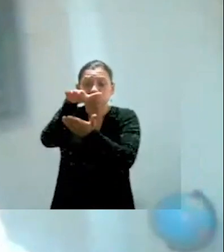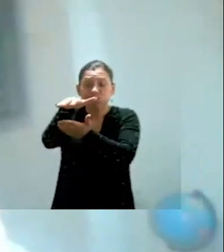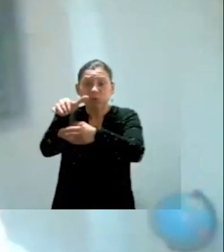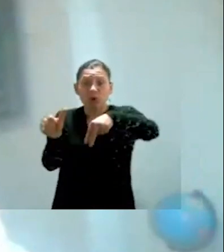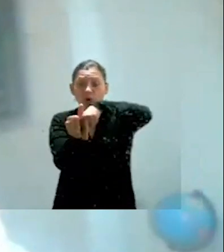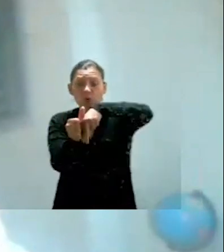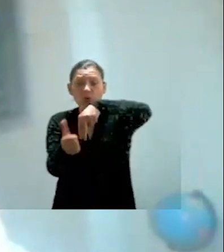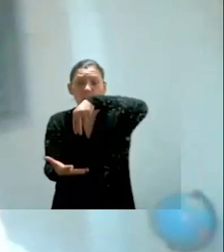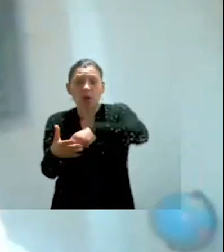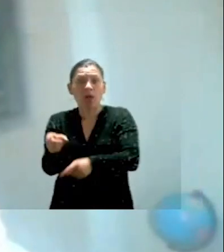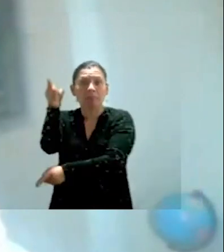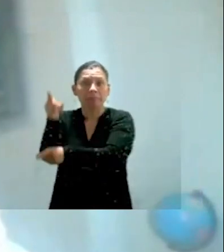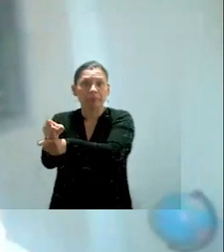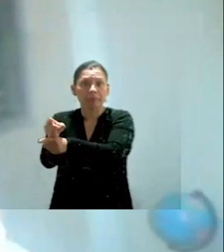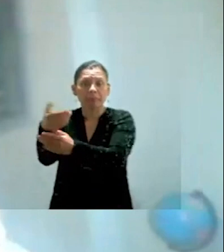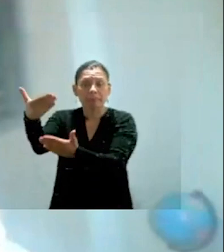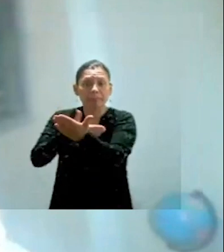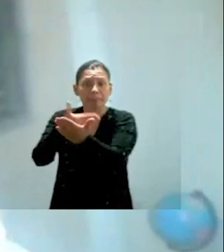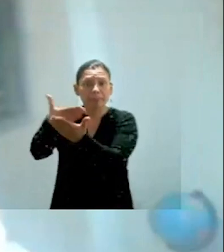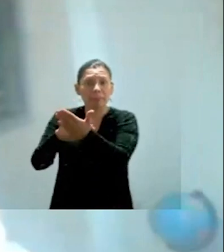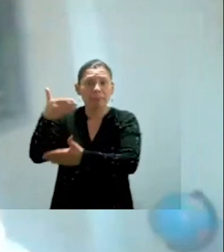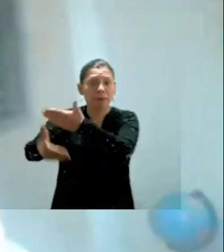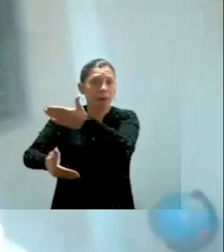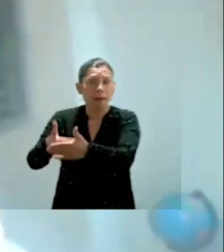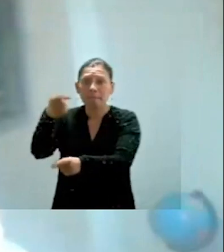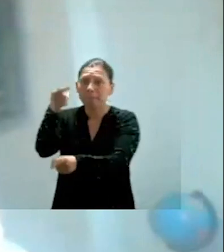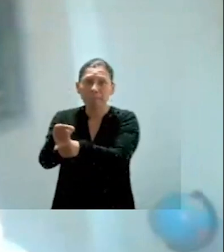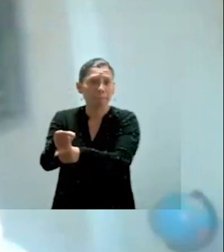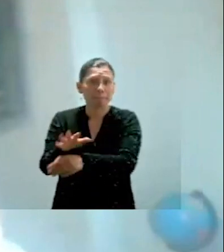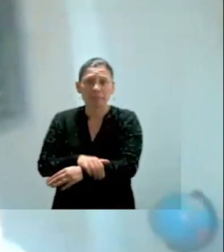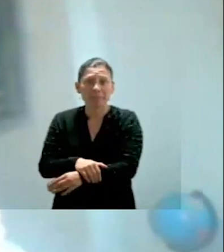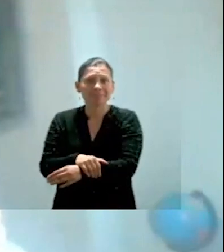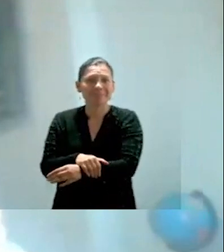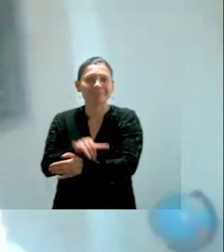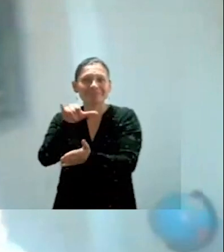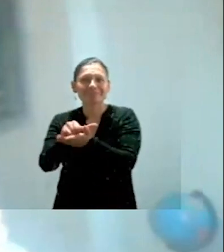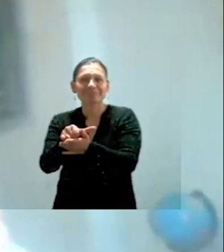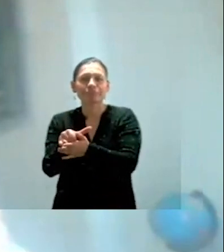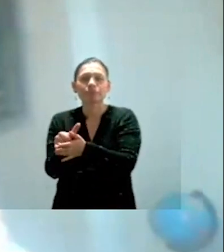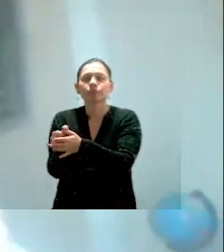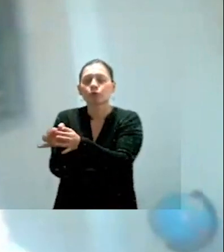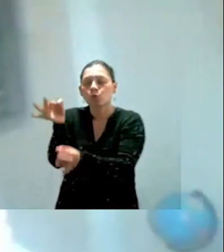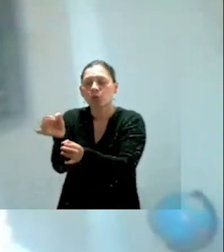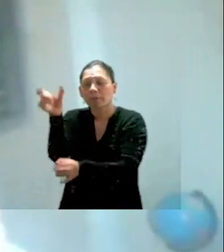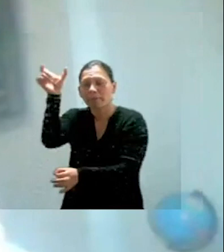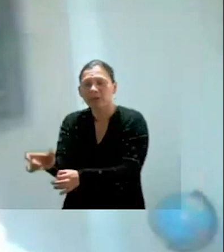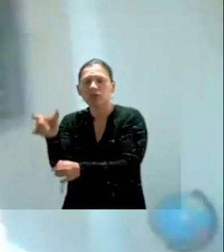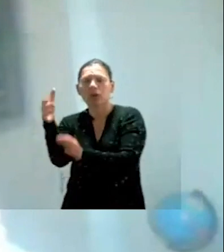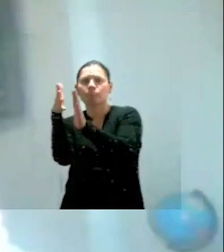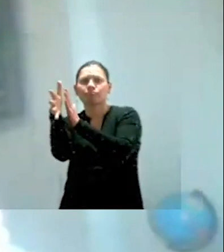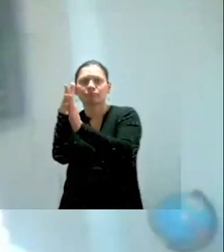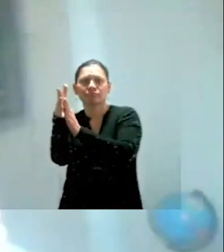de instancia no se están cumpliendo, el 50% no se cumplen. Eso es un dato gravísimo. Y no